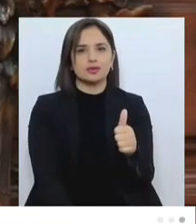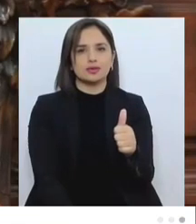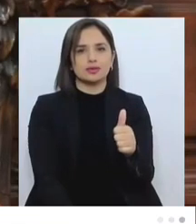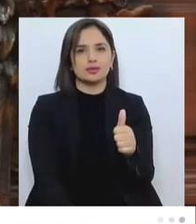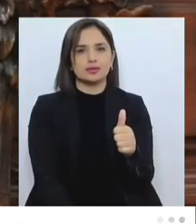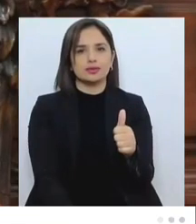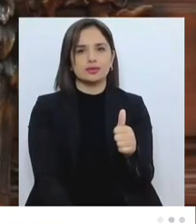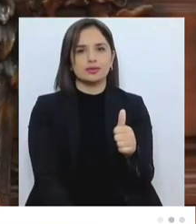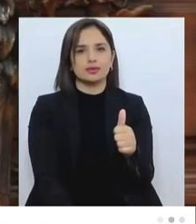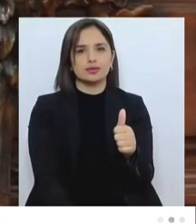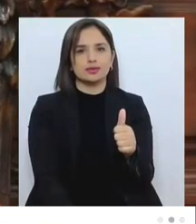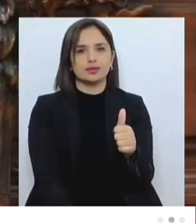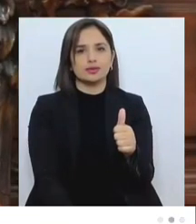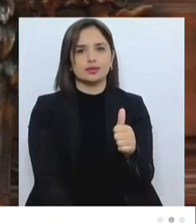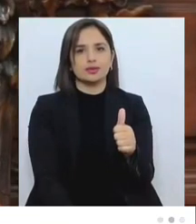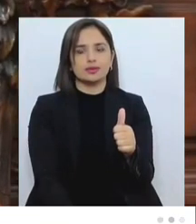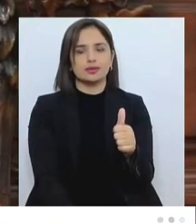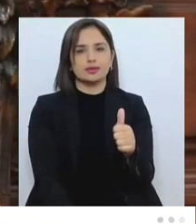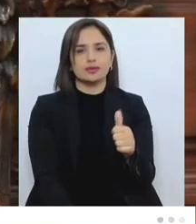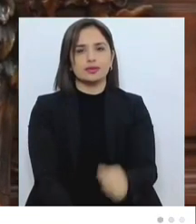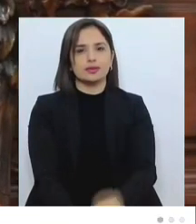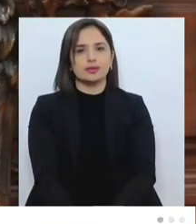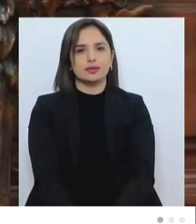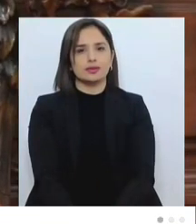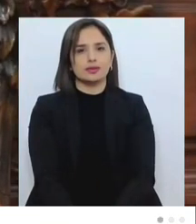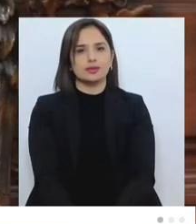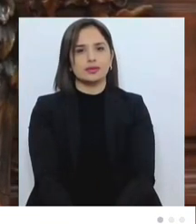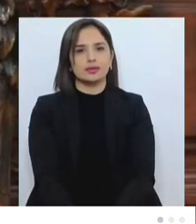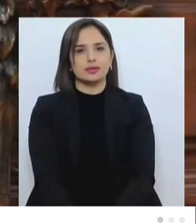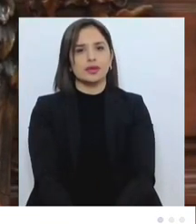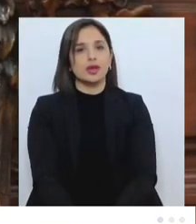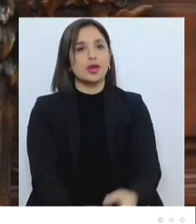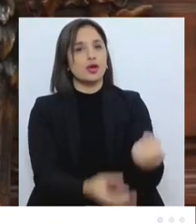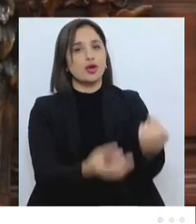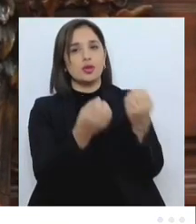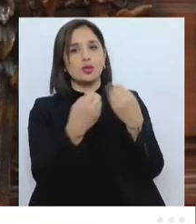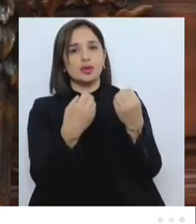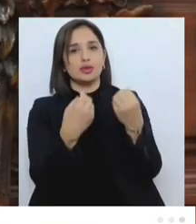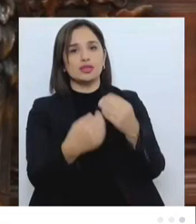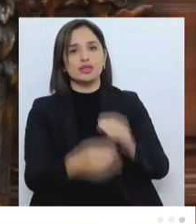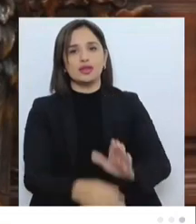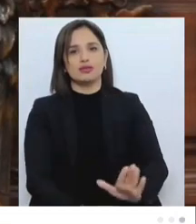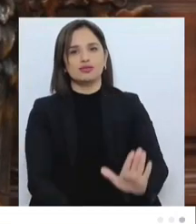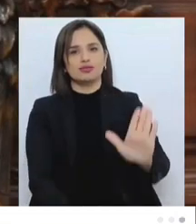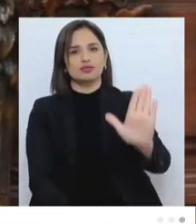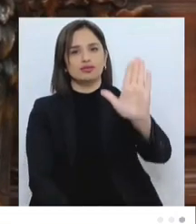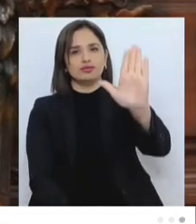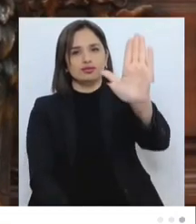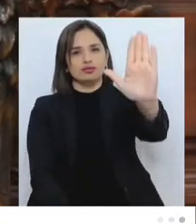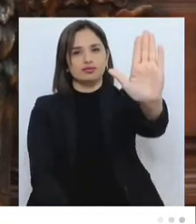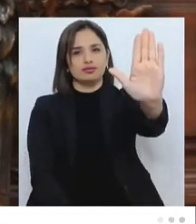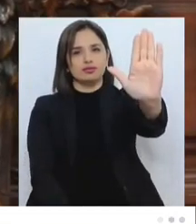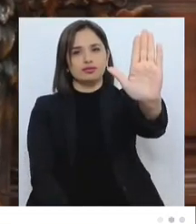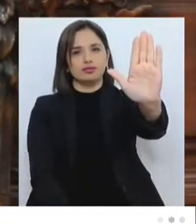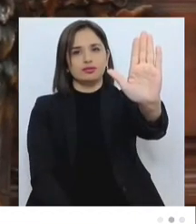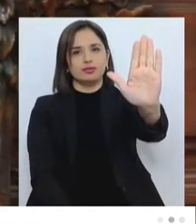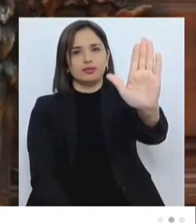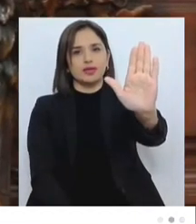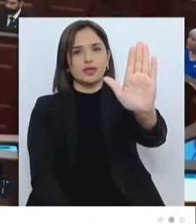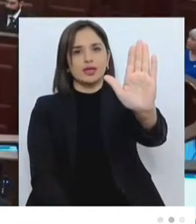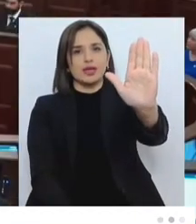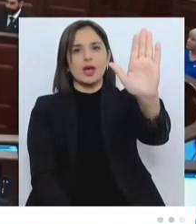con la mano, como nos enseñara Whitman, alta y perpendicular, en señal de